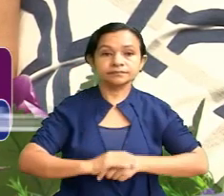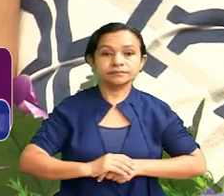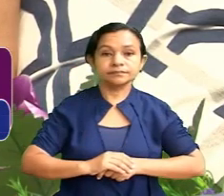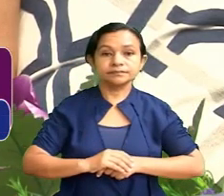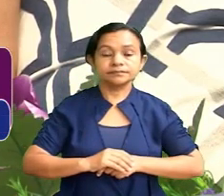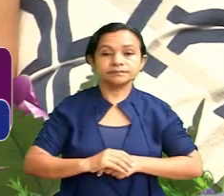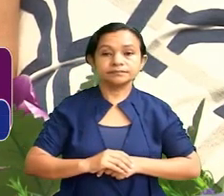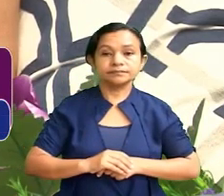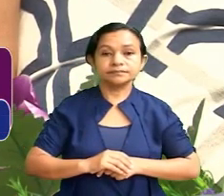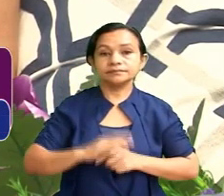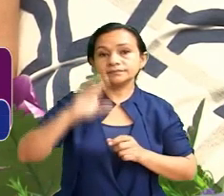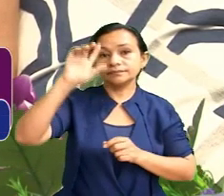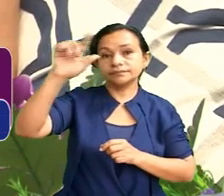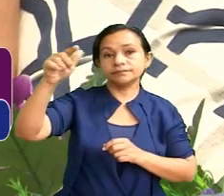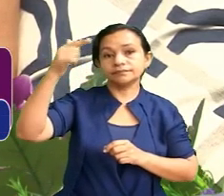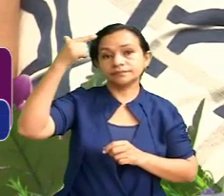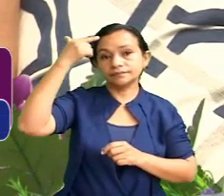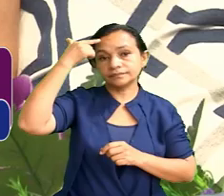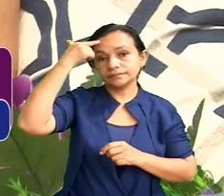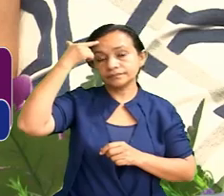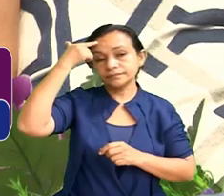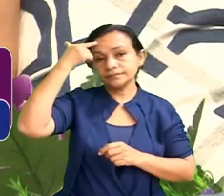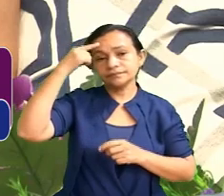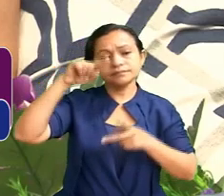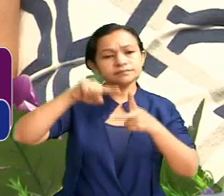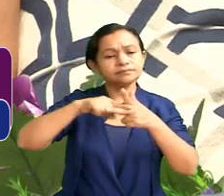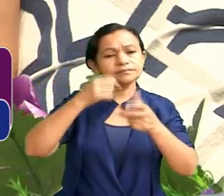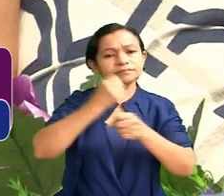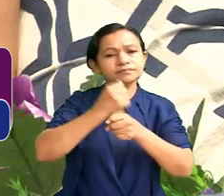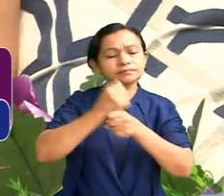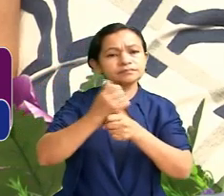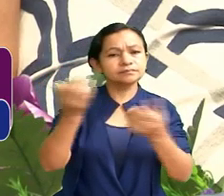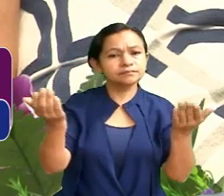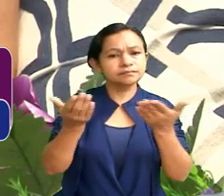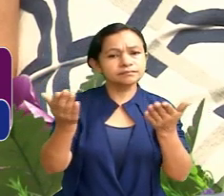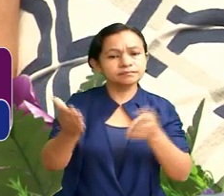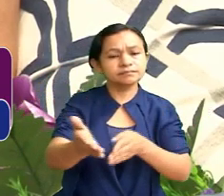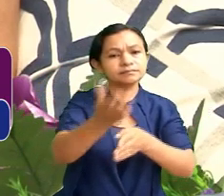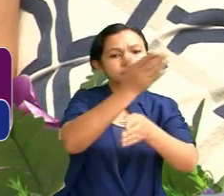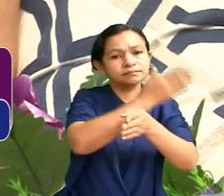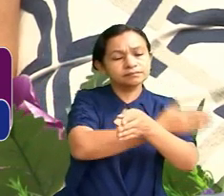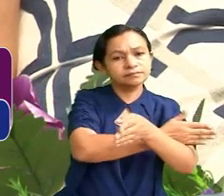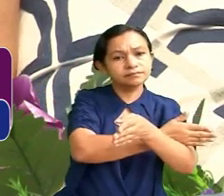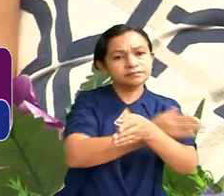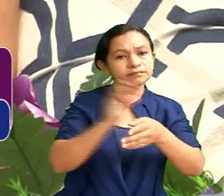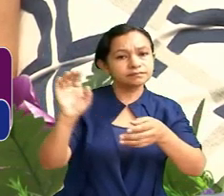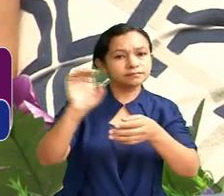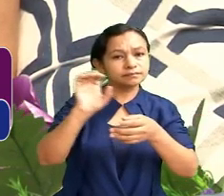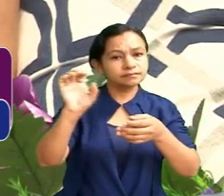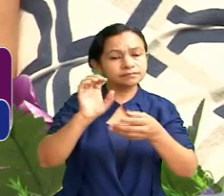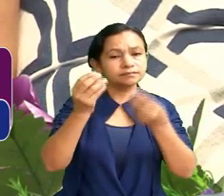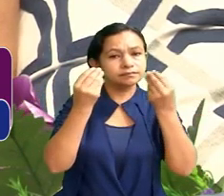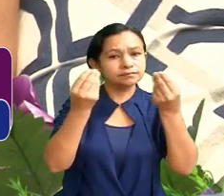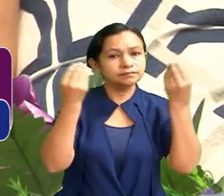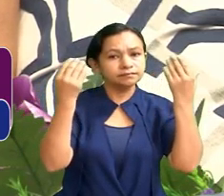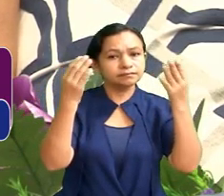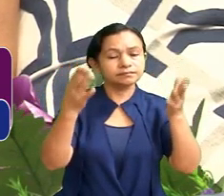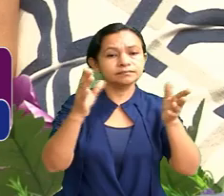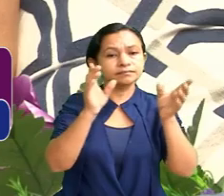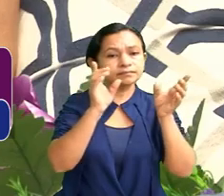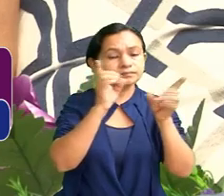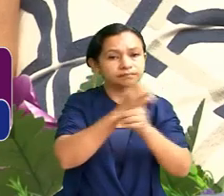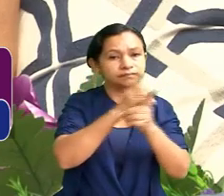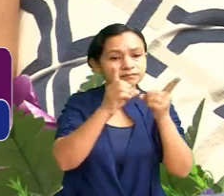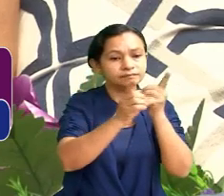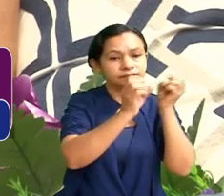el gobierno empieza a trabajar desde el mes de enero la articulación de los planes debido a que hay muchas cosas realmente que tienes que organizar